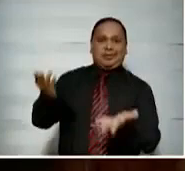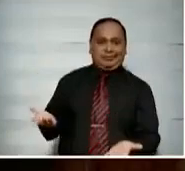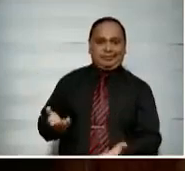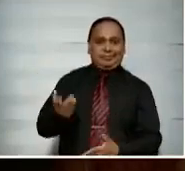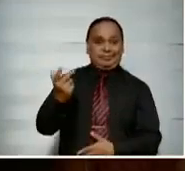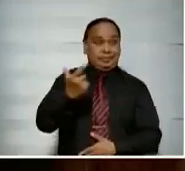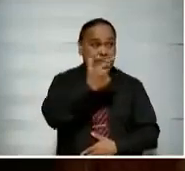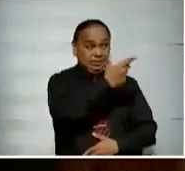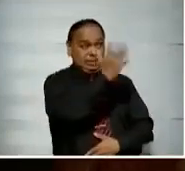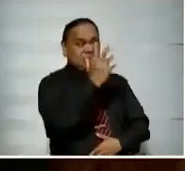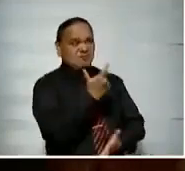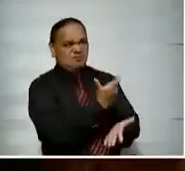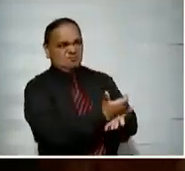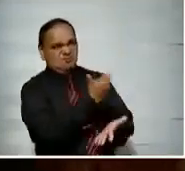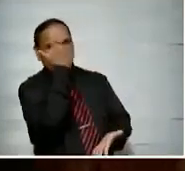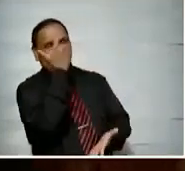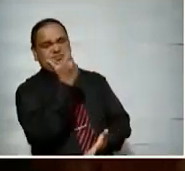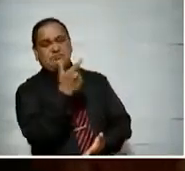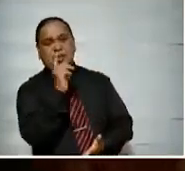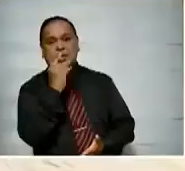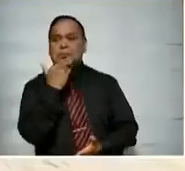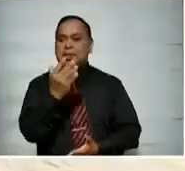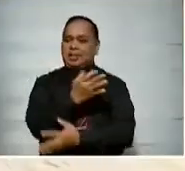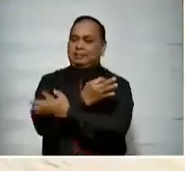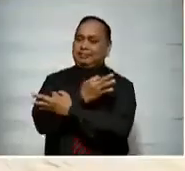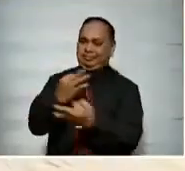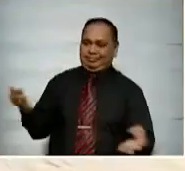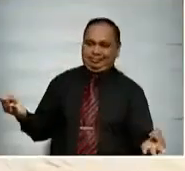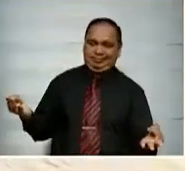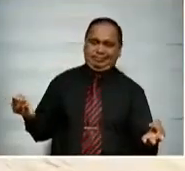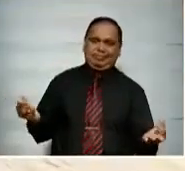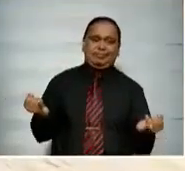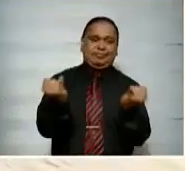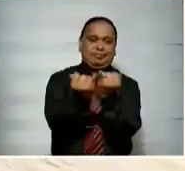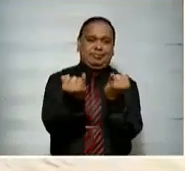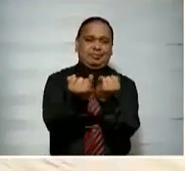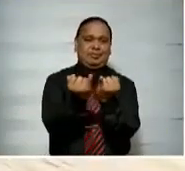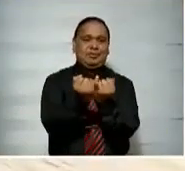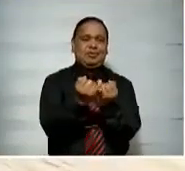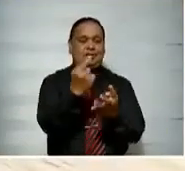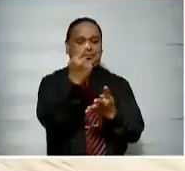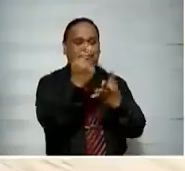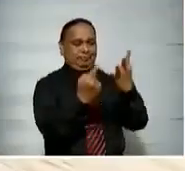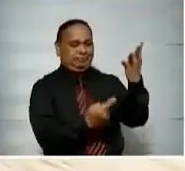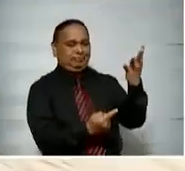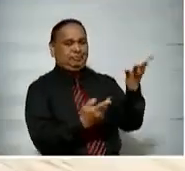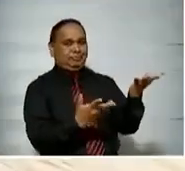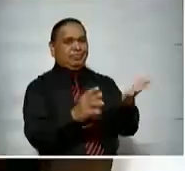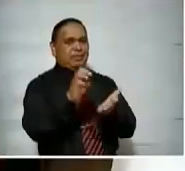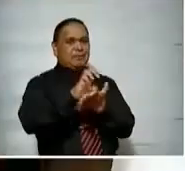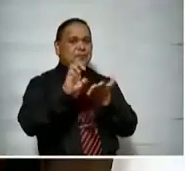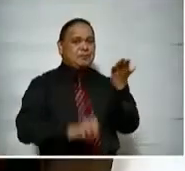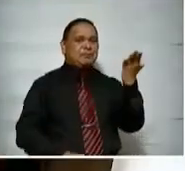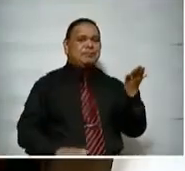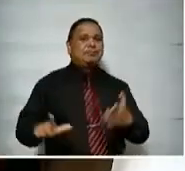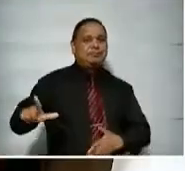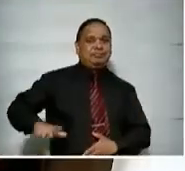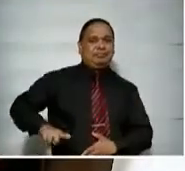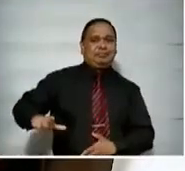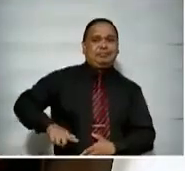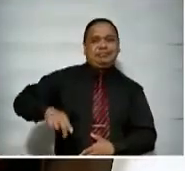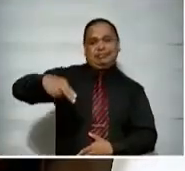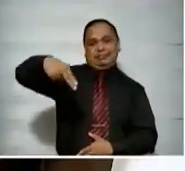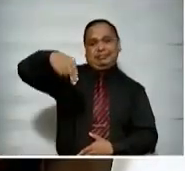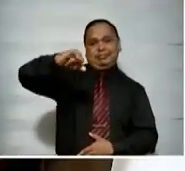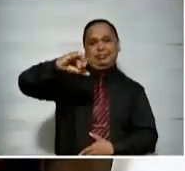cobran muy caro. Entonces creo y por que montajes más, y quedan en evidencia, porque cuando el gobierno de Nicolás Sarkozy se los dijo en su cara